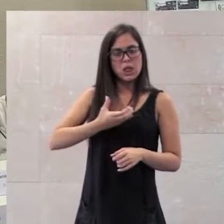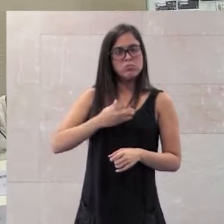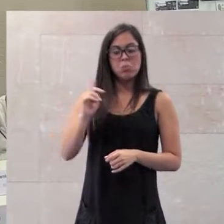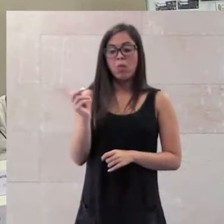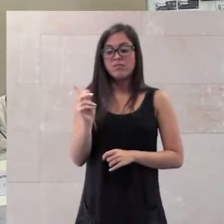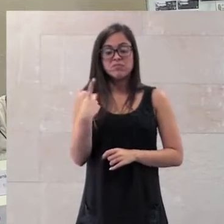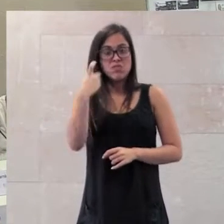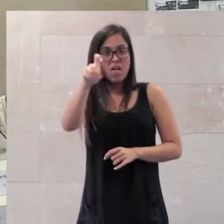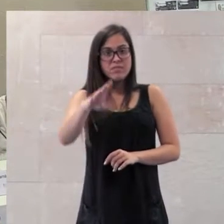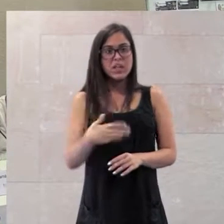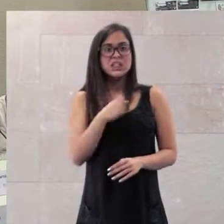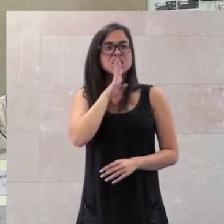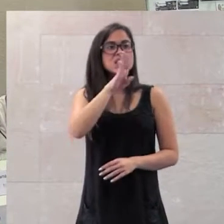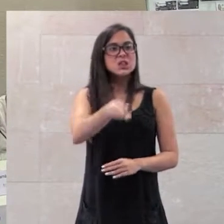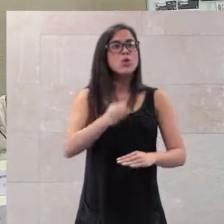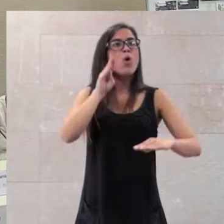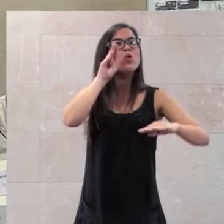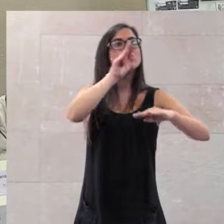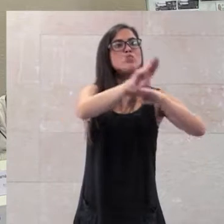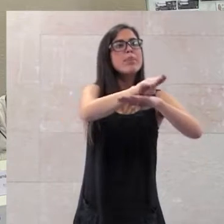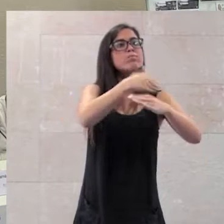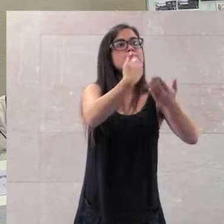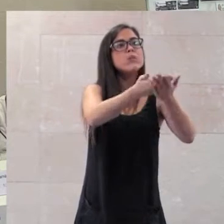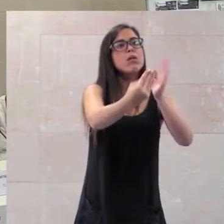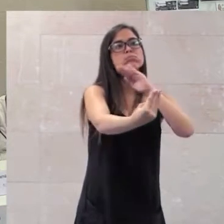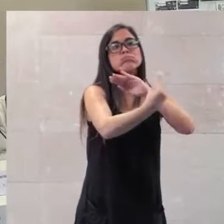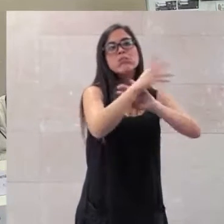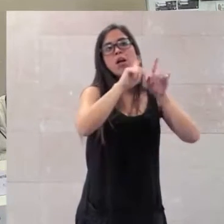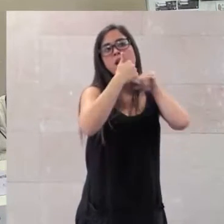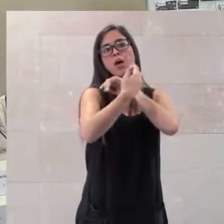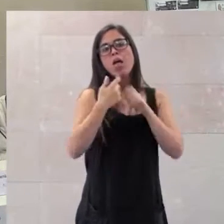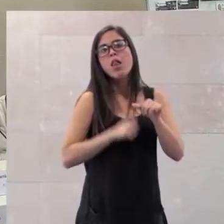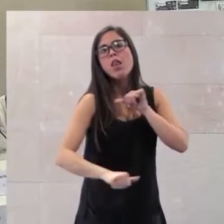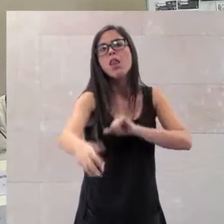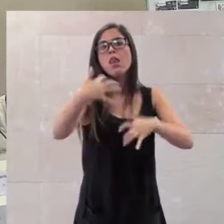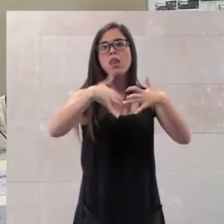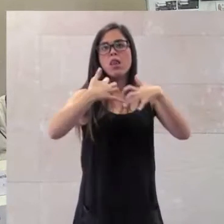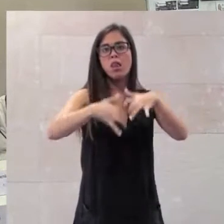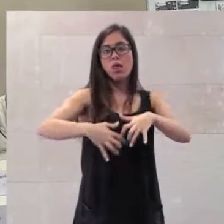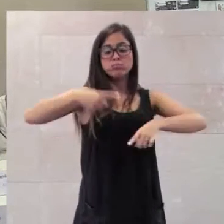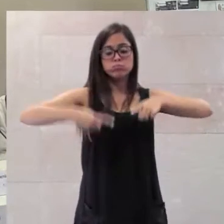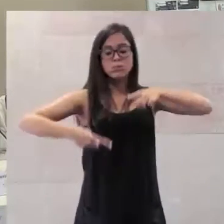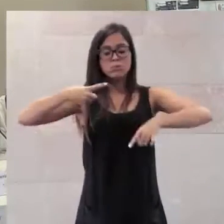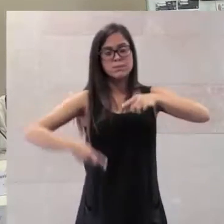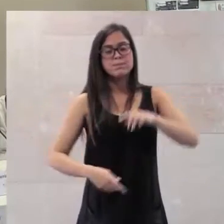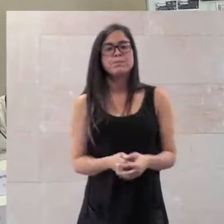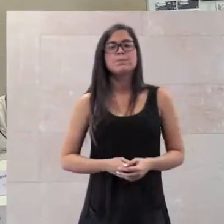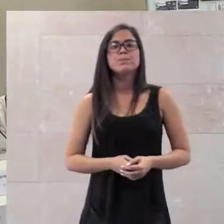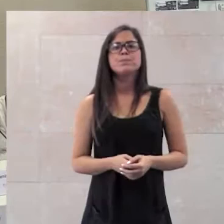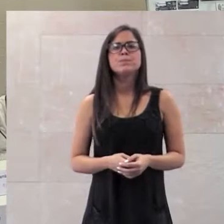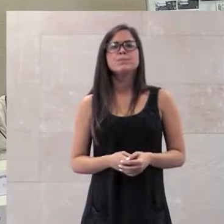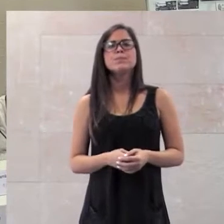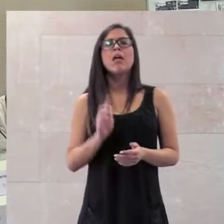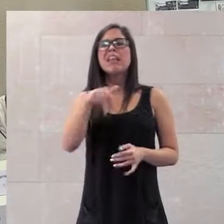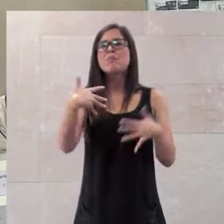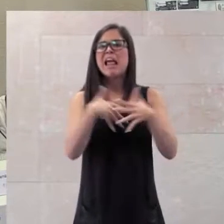pidan subvenciones y funcionen por sí mismas, ¿no? Bueno, y se